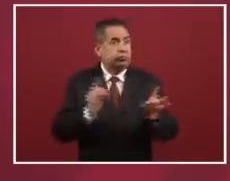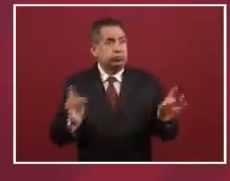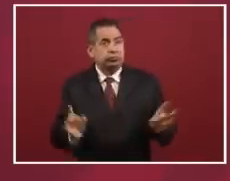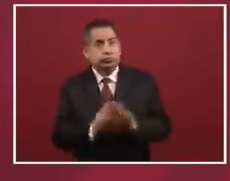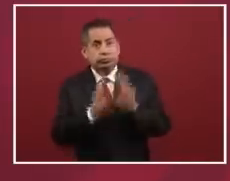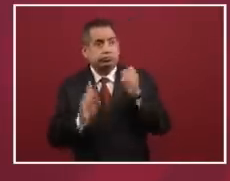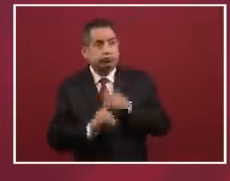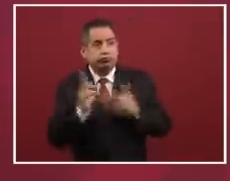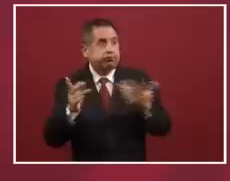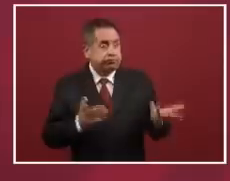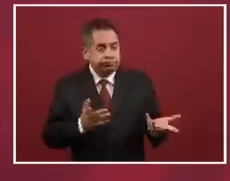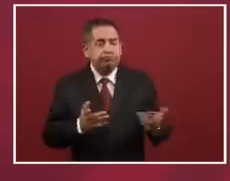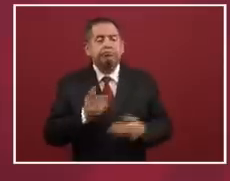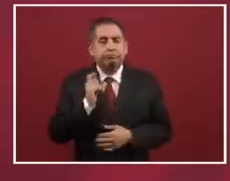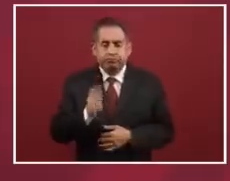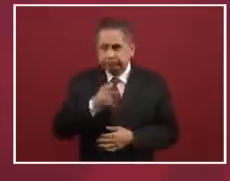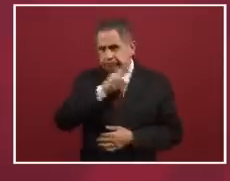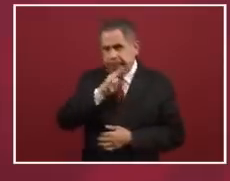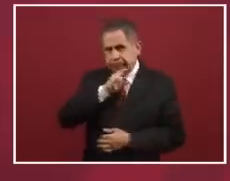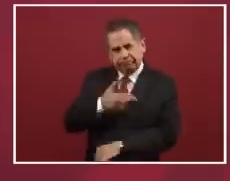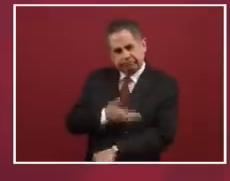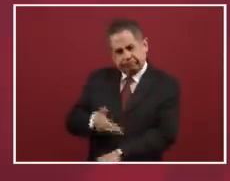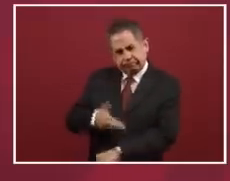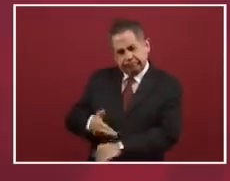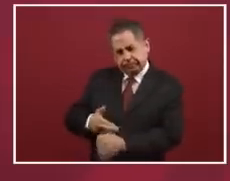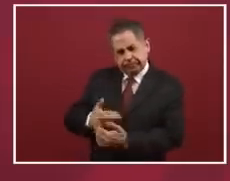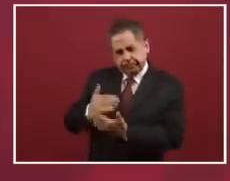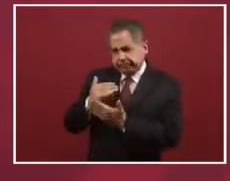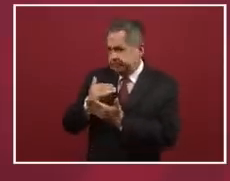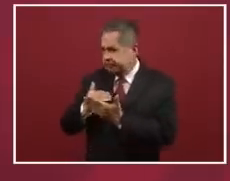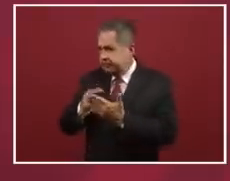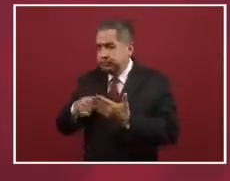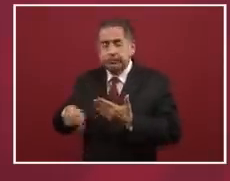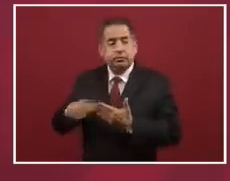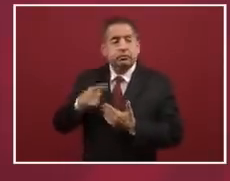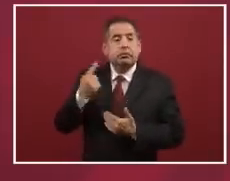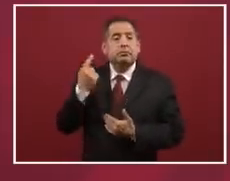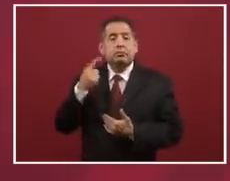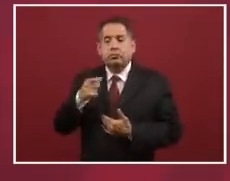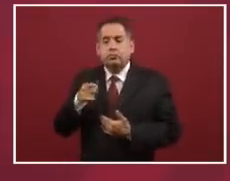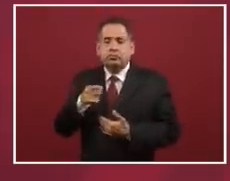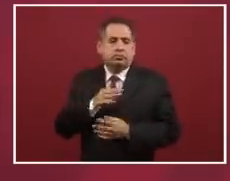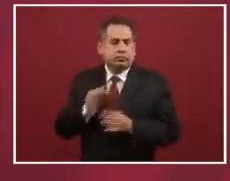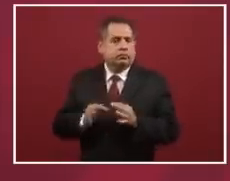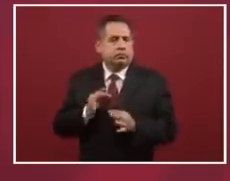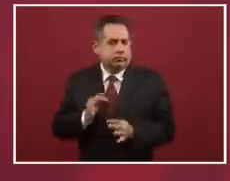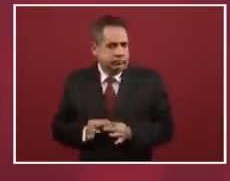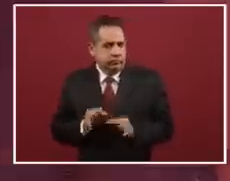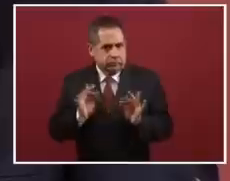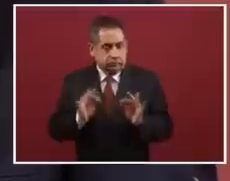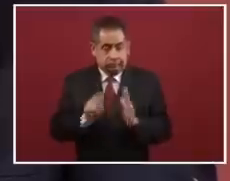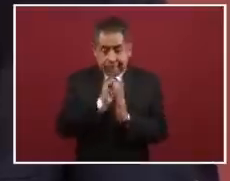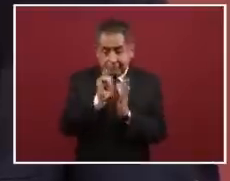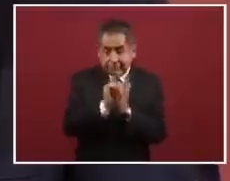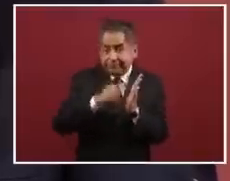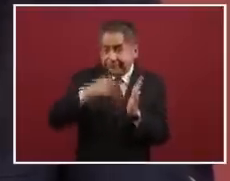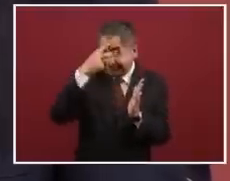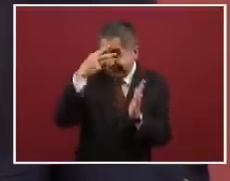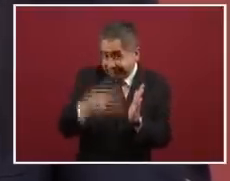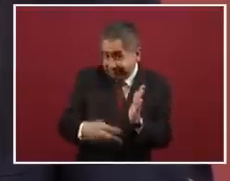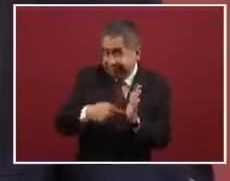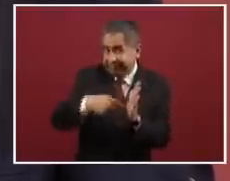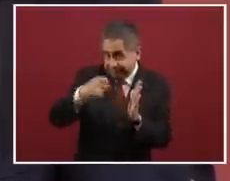tiene que acelerar para que efectivamente se pueda cumplir lo que dispone la ley mexicana, la ley de